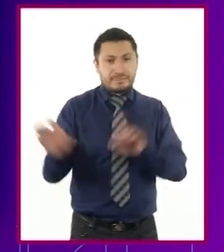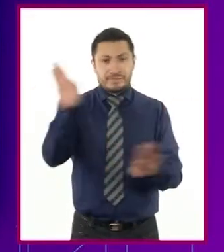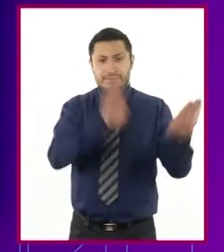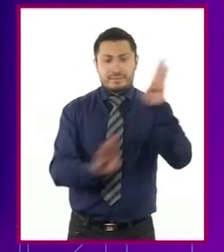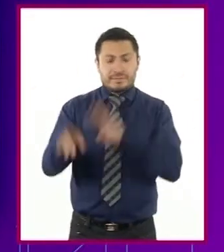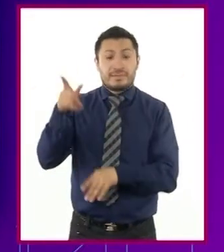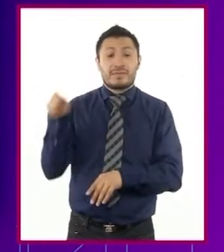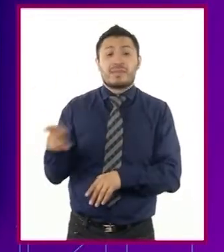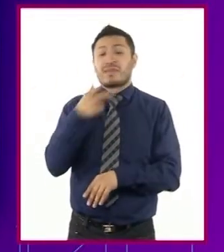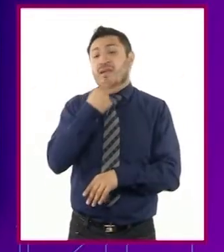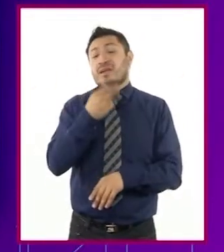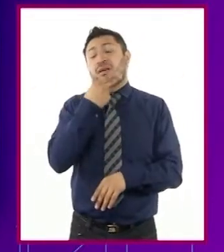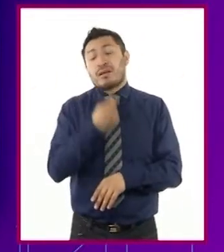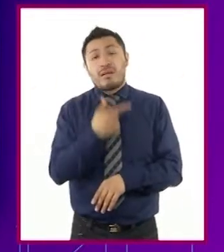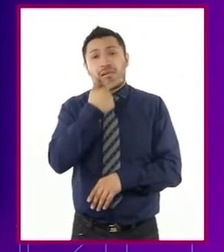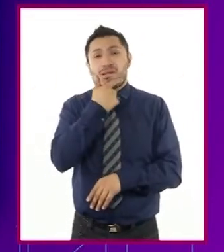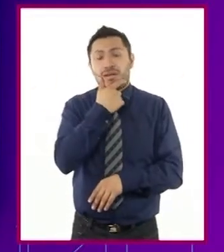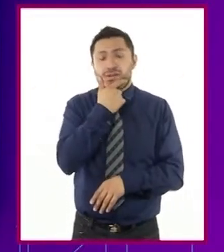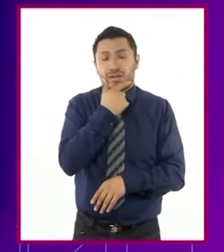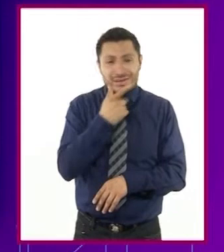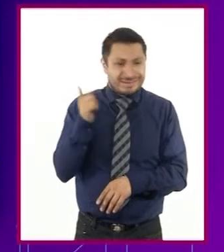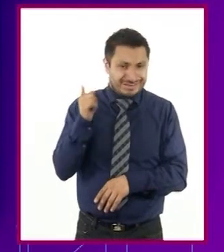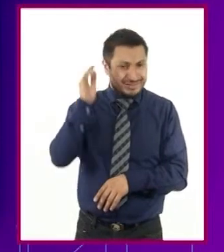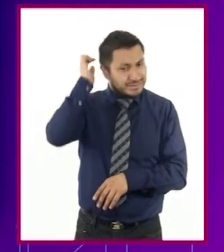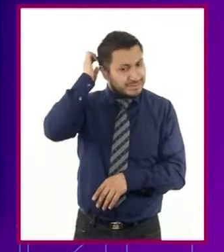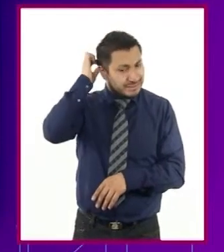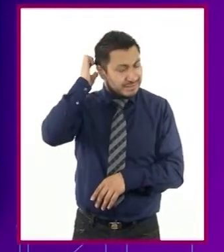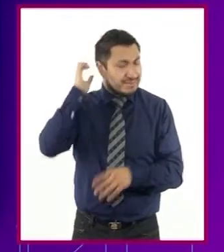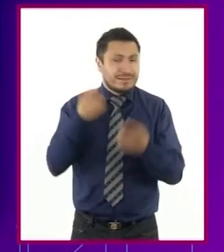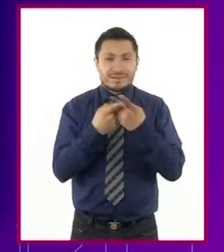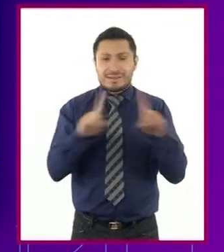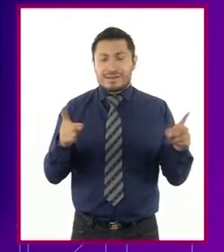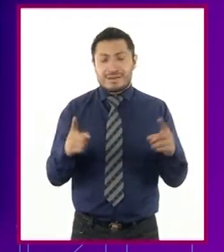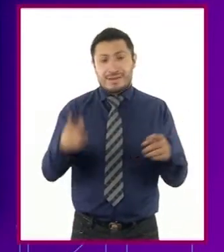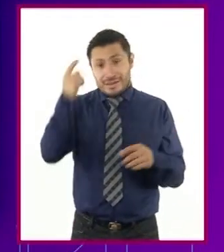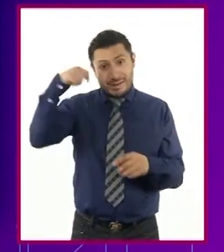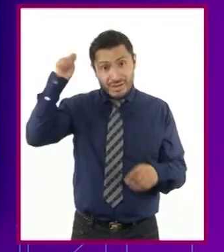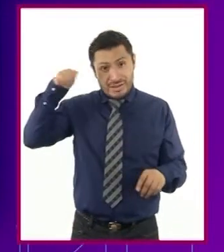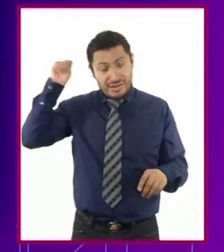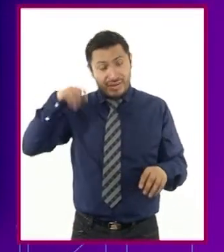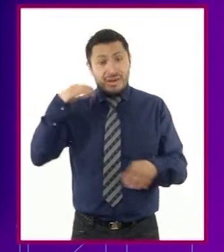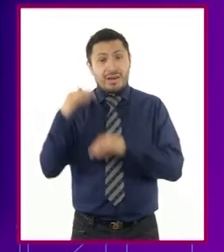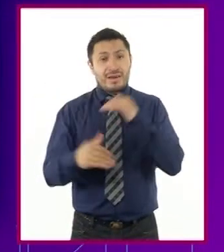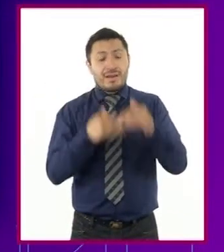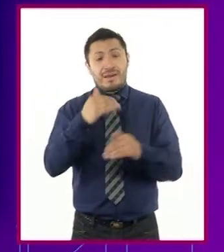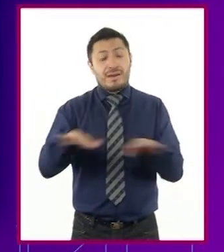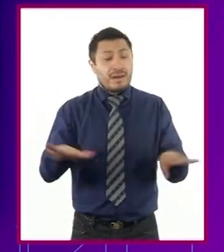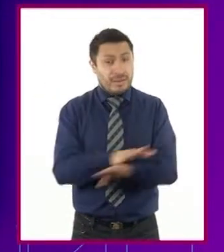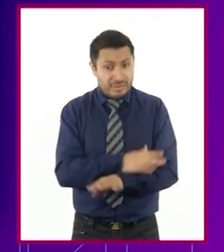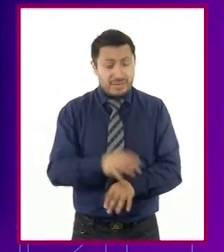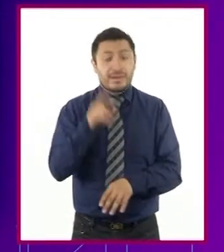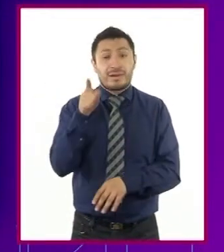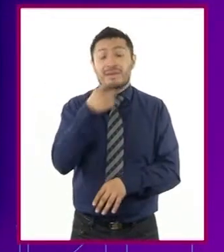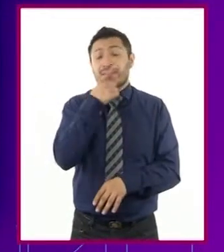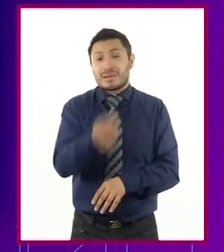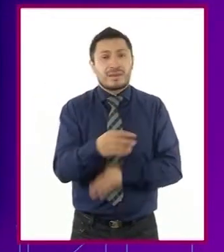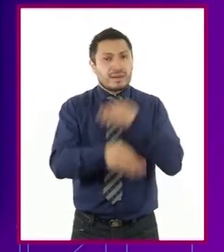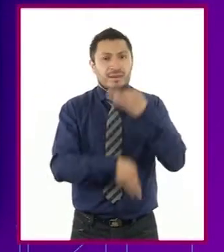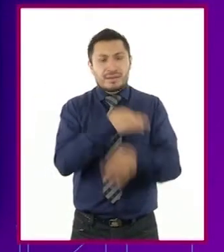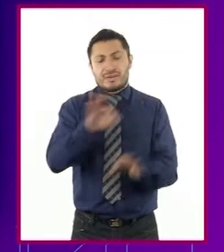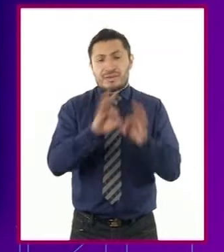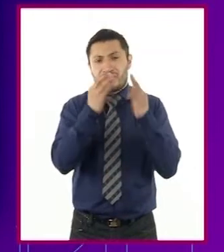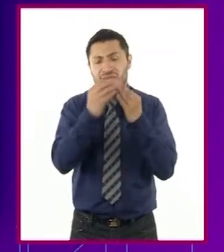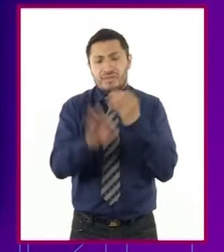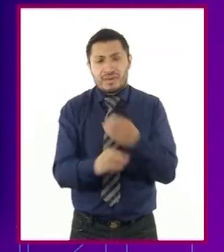investigador inglés Charles Darwin desarrolló la teoría de la evolución. Él postuló que todos los organismos descienden de